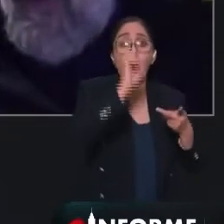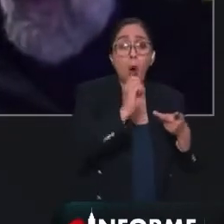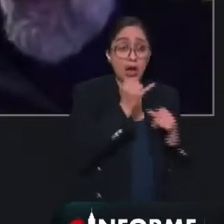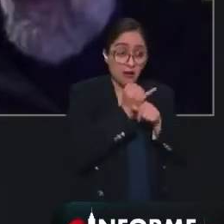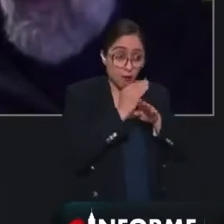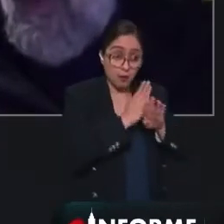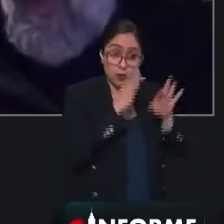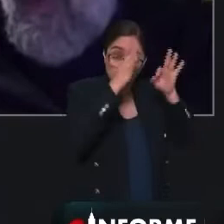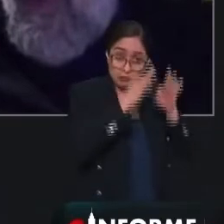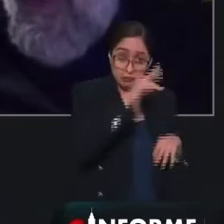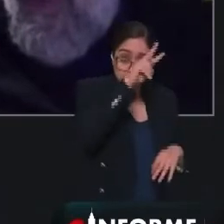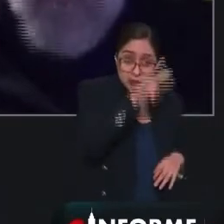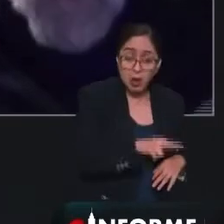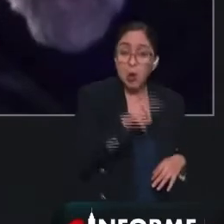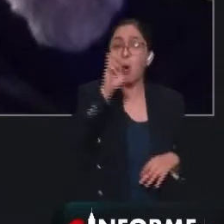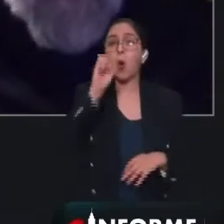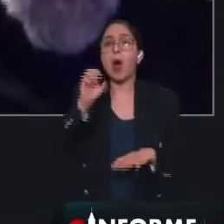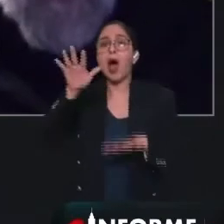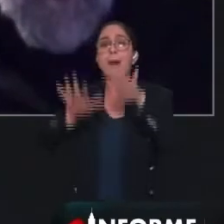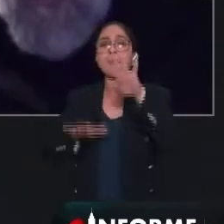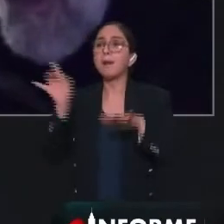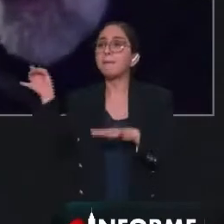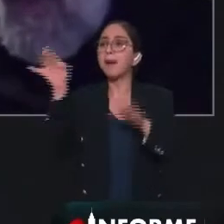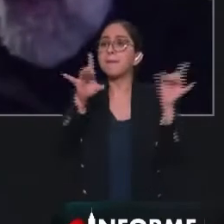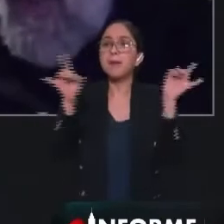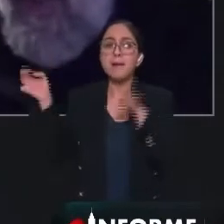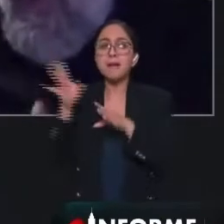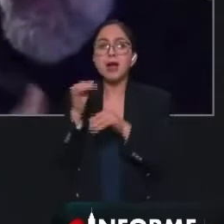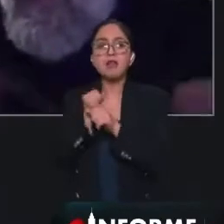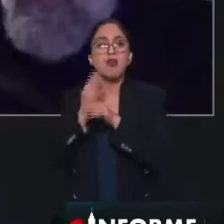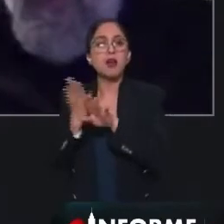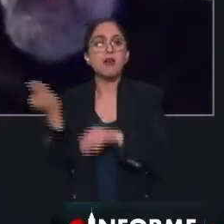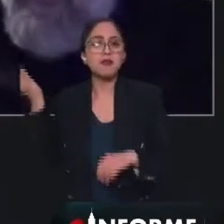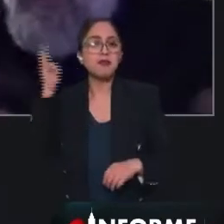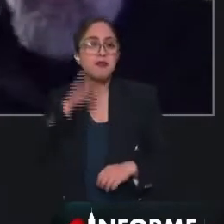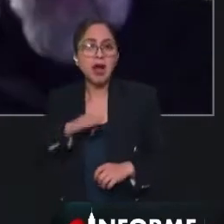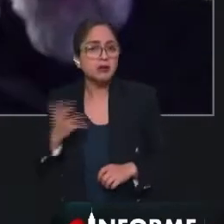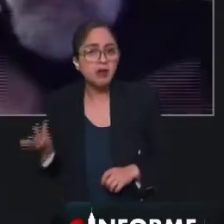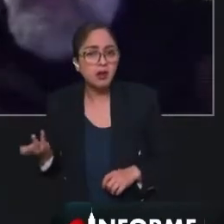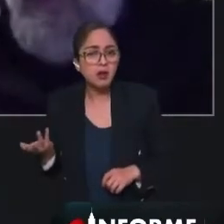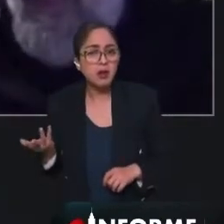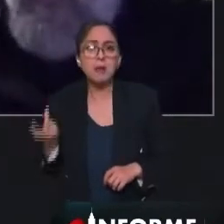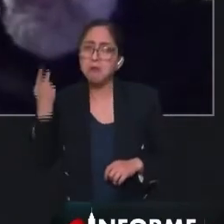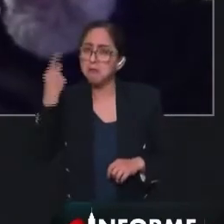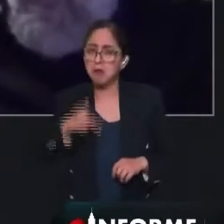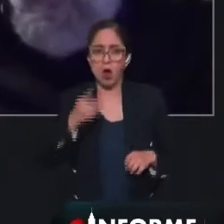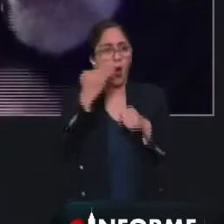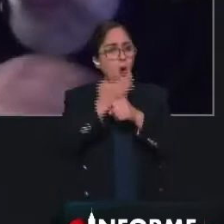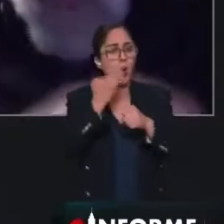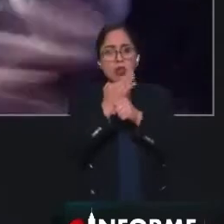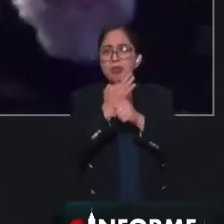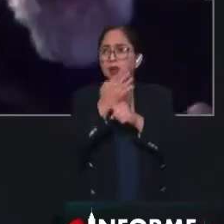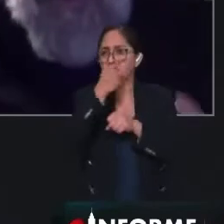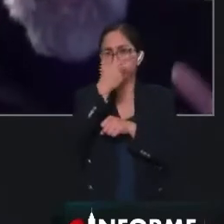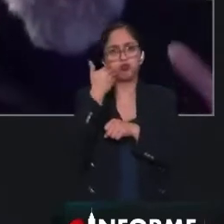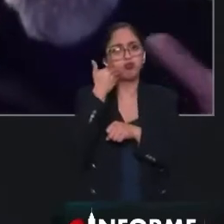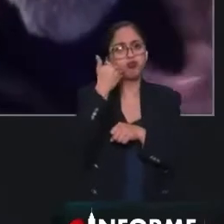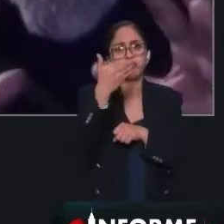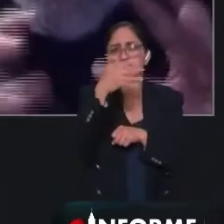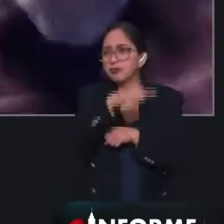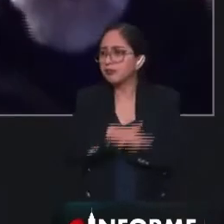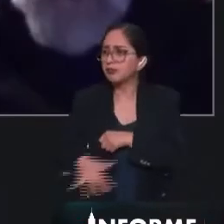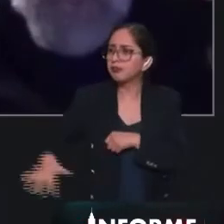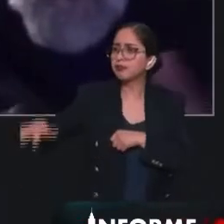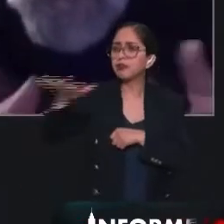me parece que sí, la politización que señala Violeta es evidente, palpable, innegable en todos los